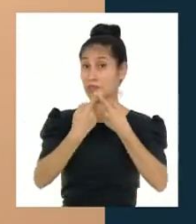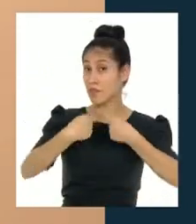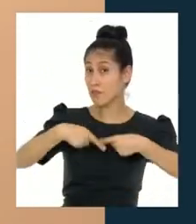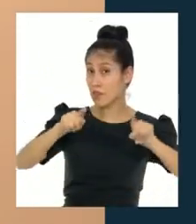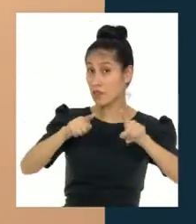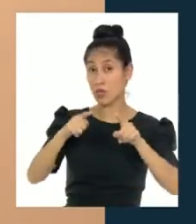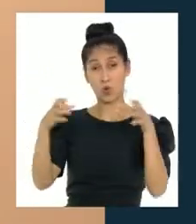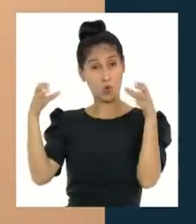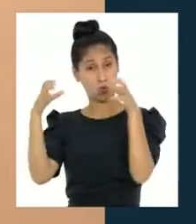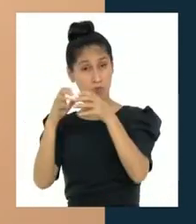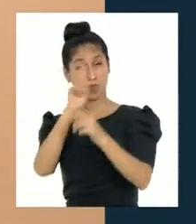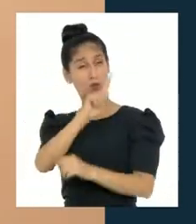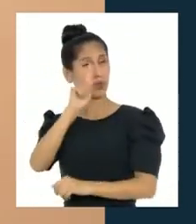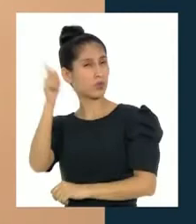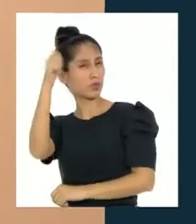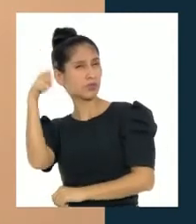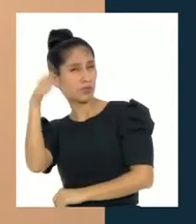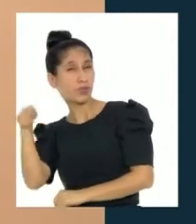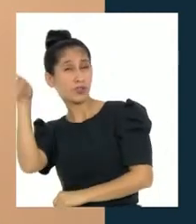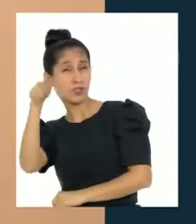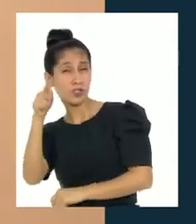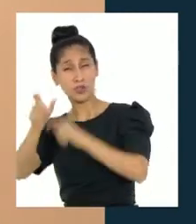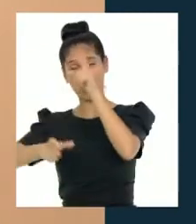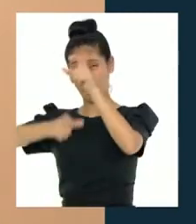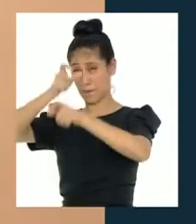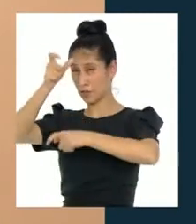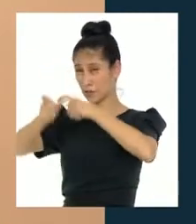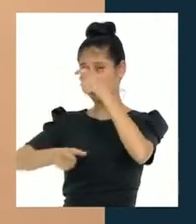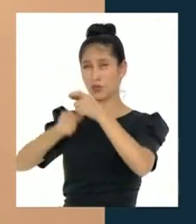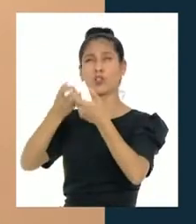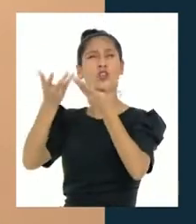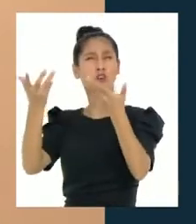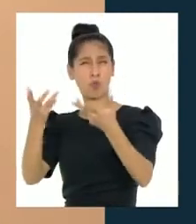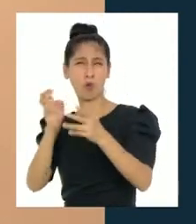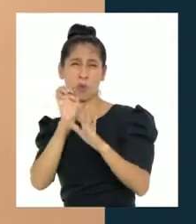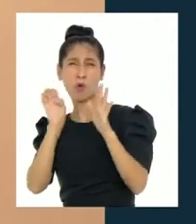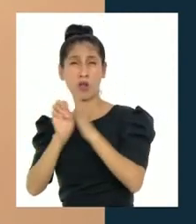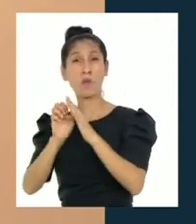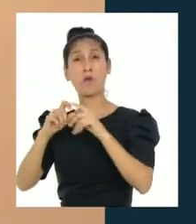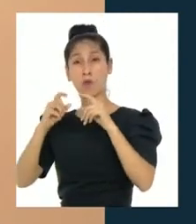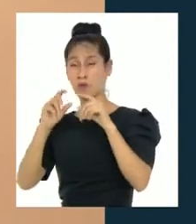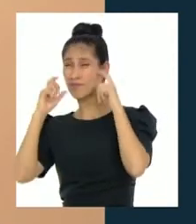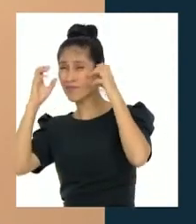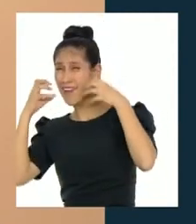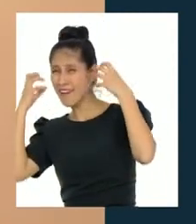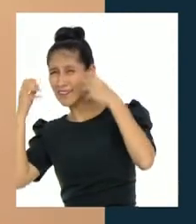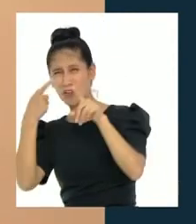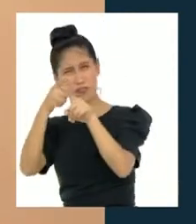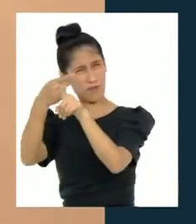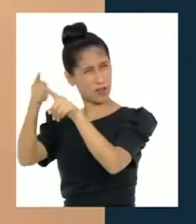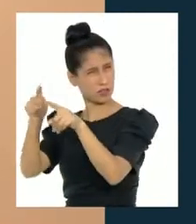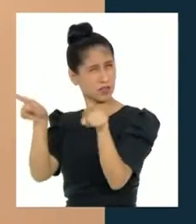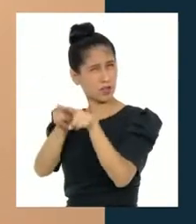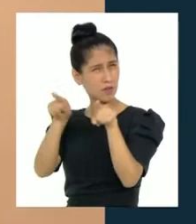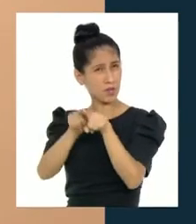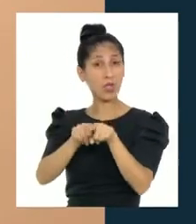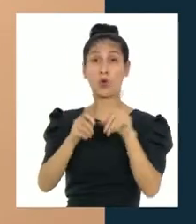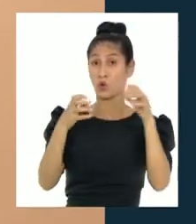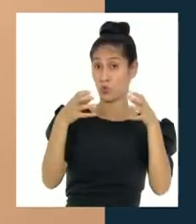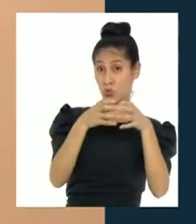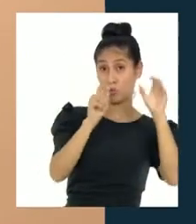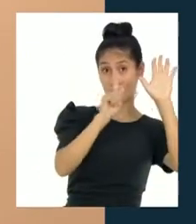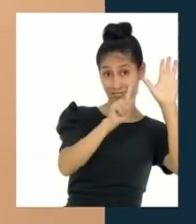un 11% de personas afrodescendientes y de un 6% de personas